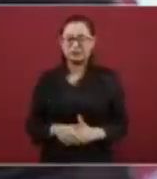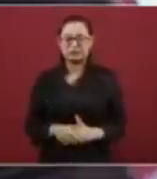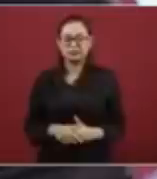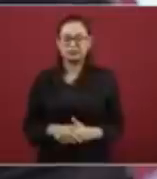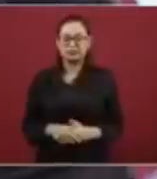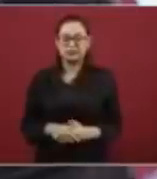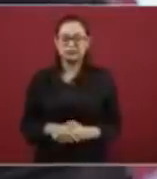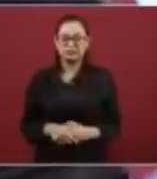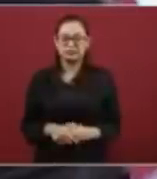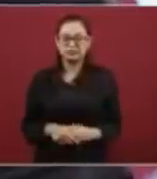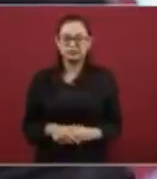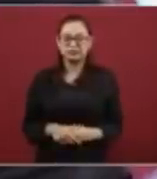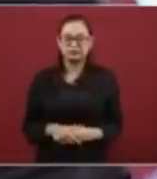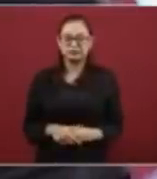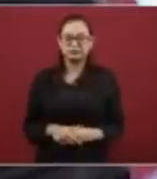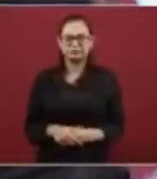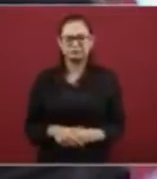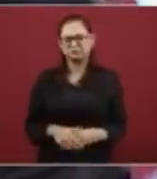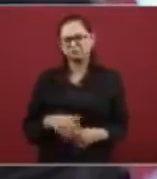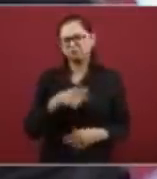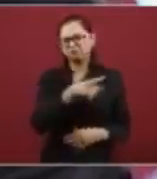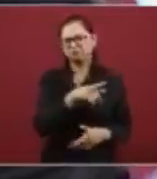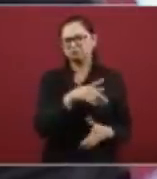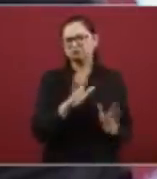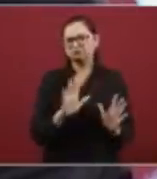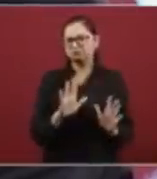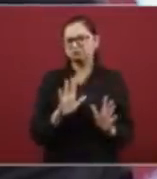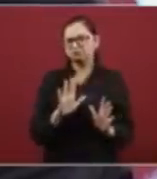Y entonces firman